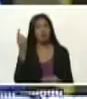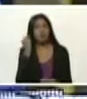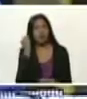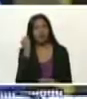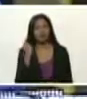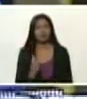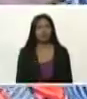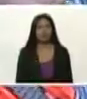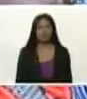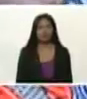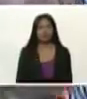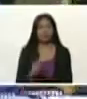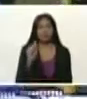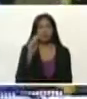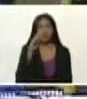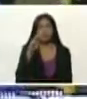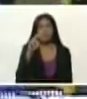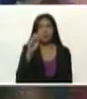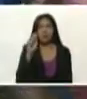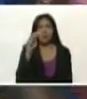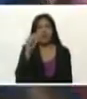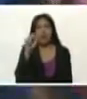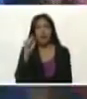A Abraham Aparicio.